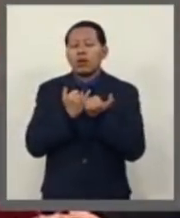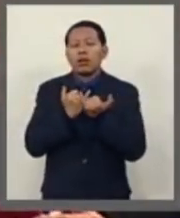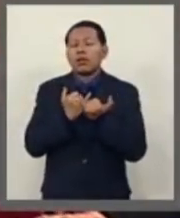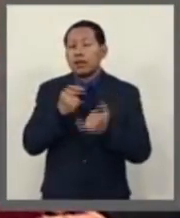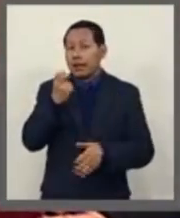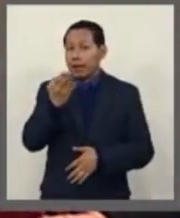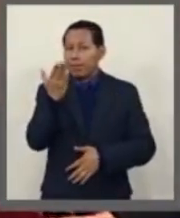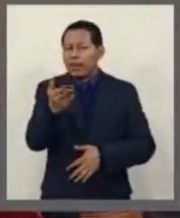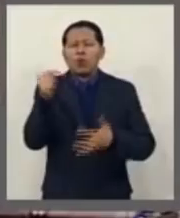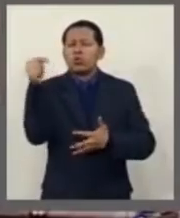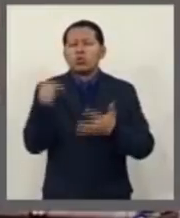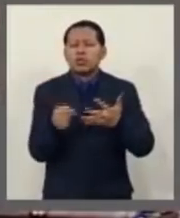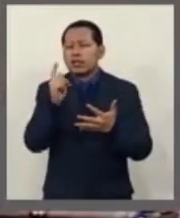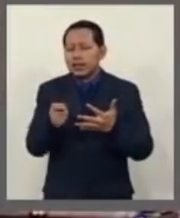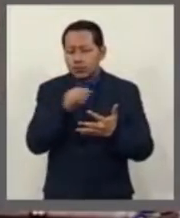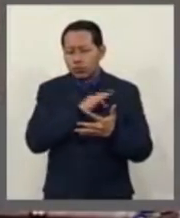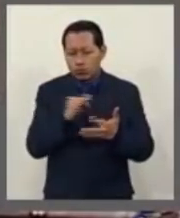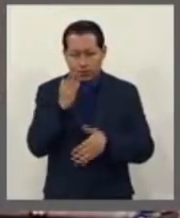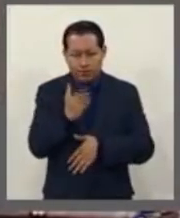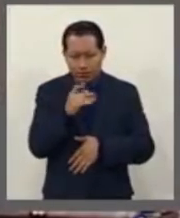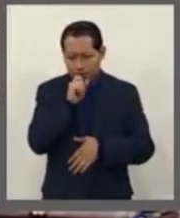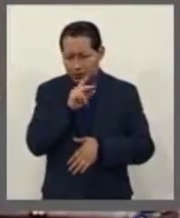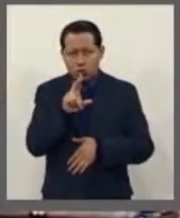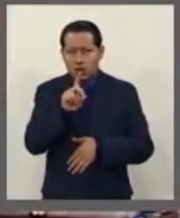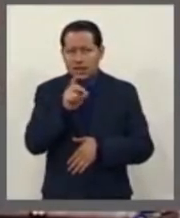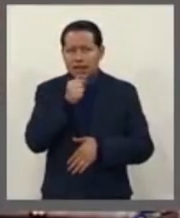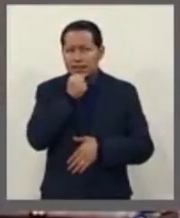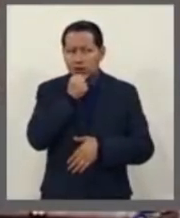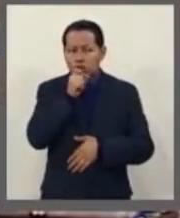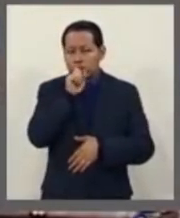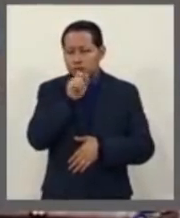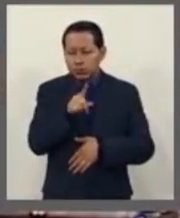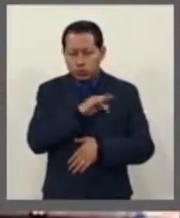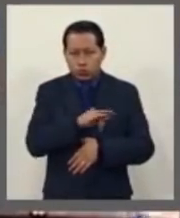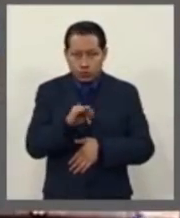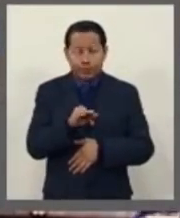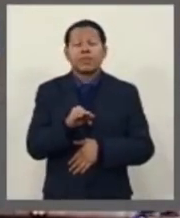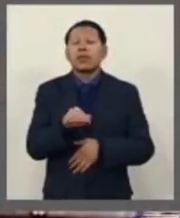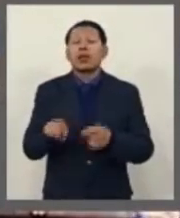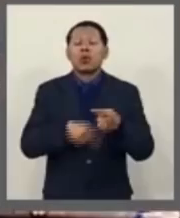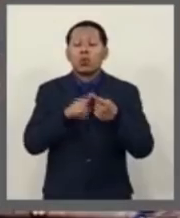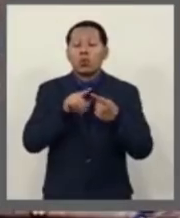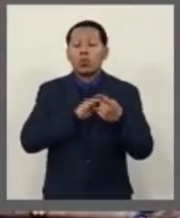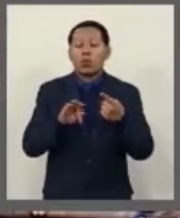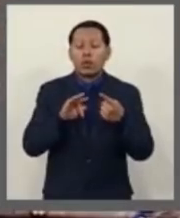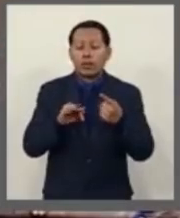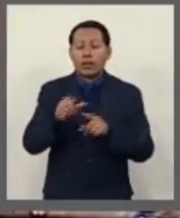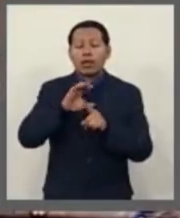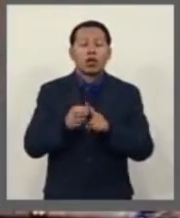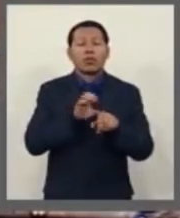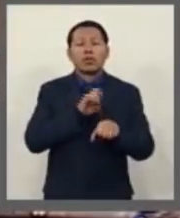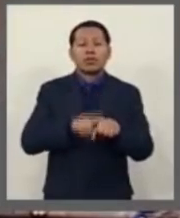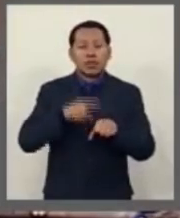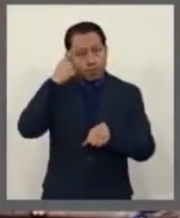legislativo darles puntual seguimiento lo que les estamos pidiendo es lo siguiente les